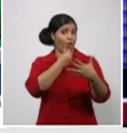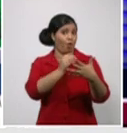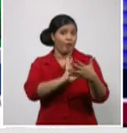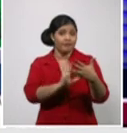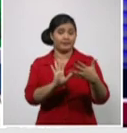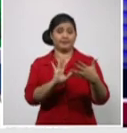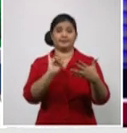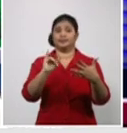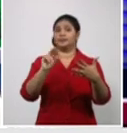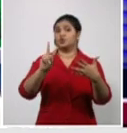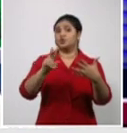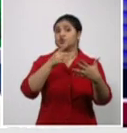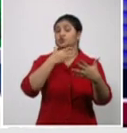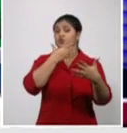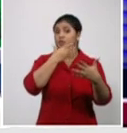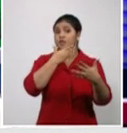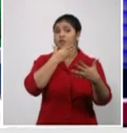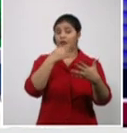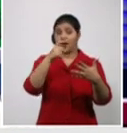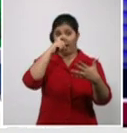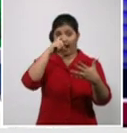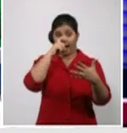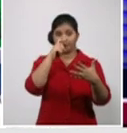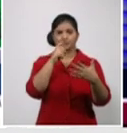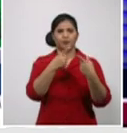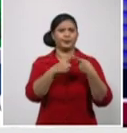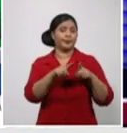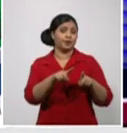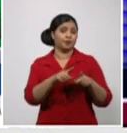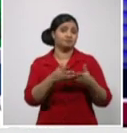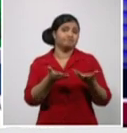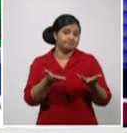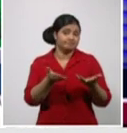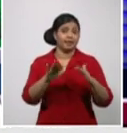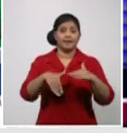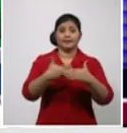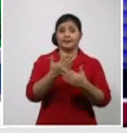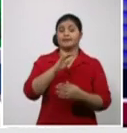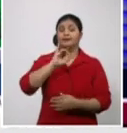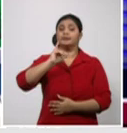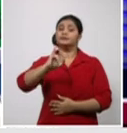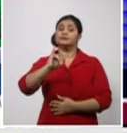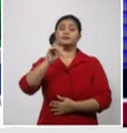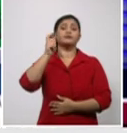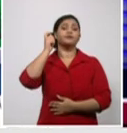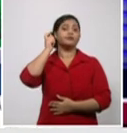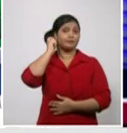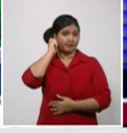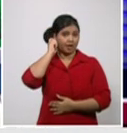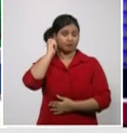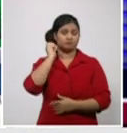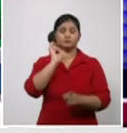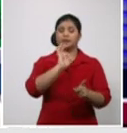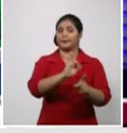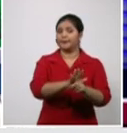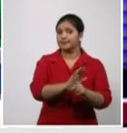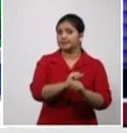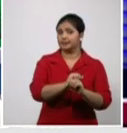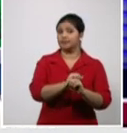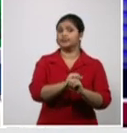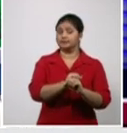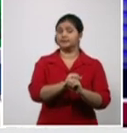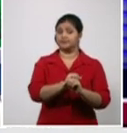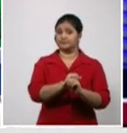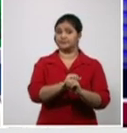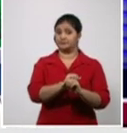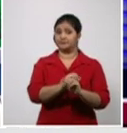comorbilidades importantes. Que el 6 de febrero pues comenzó con